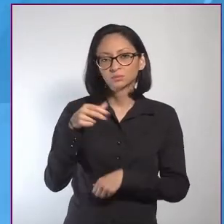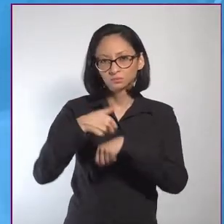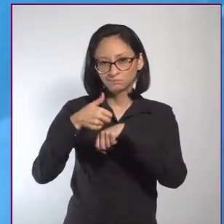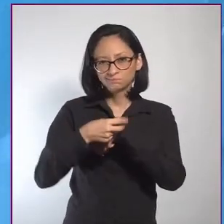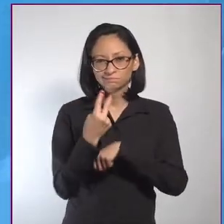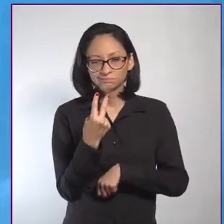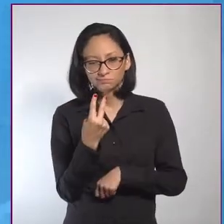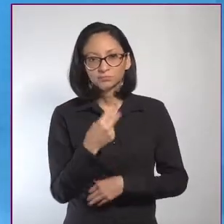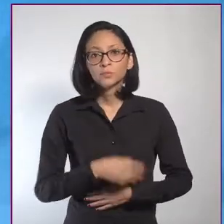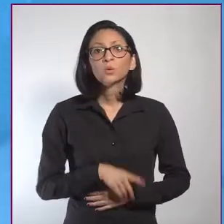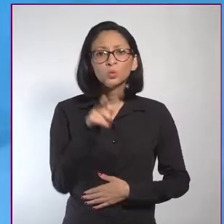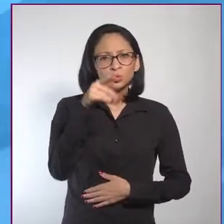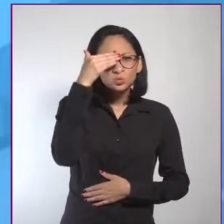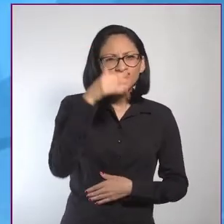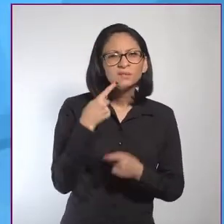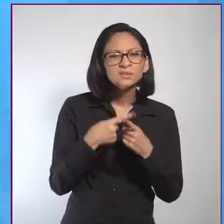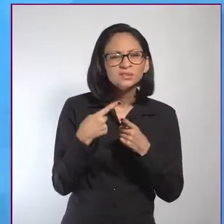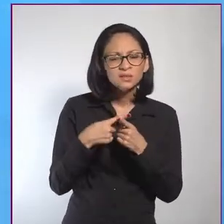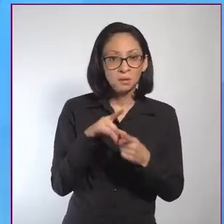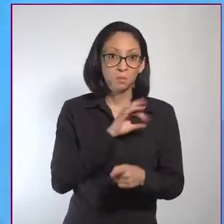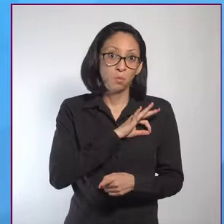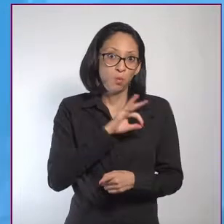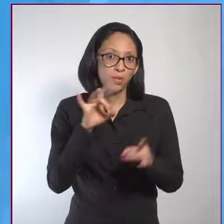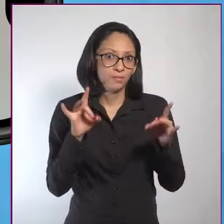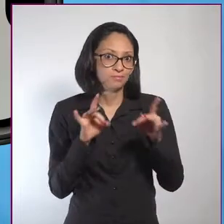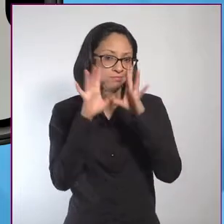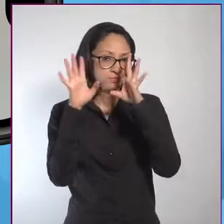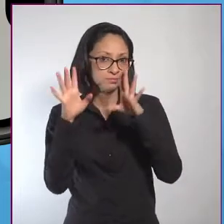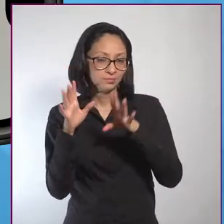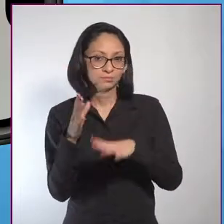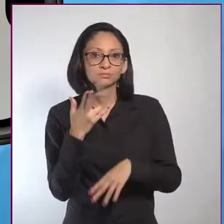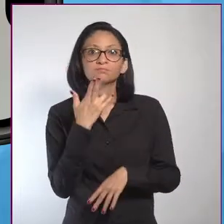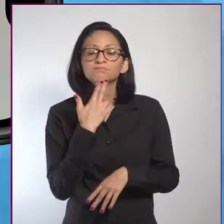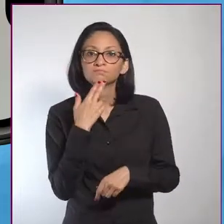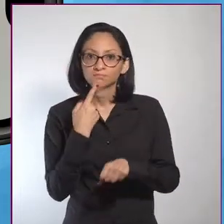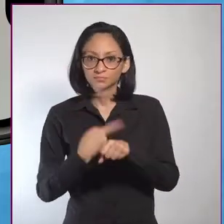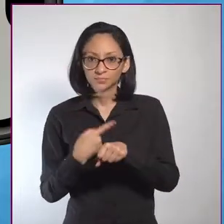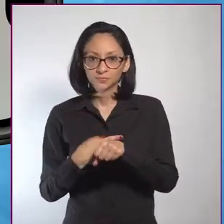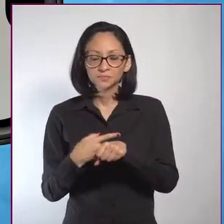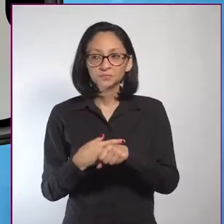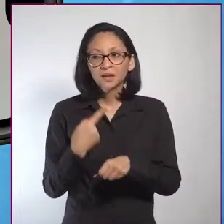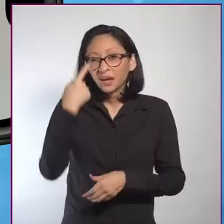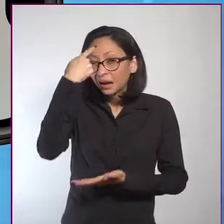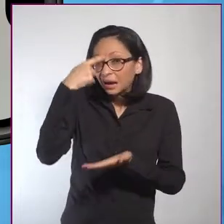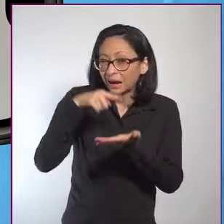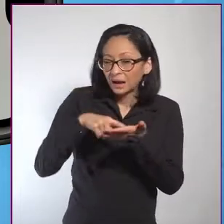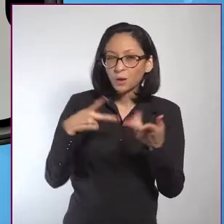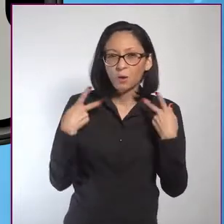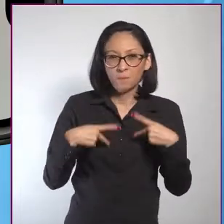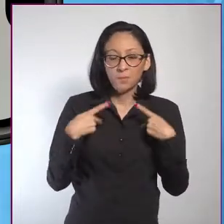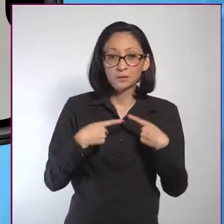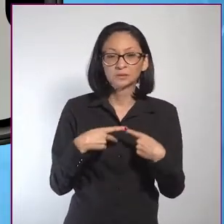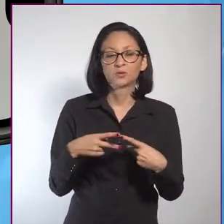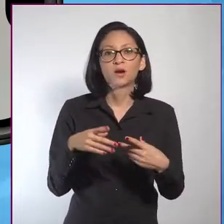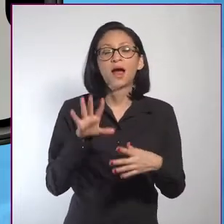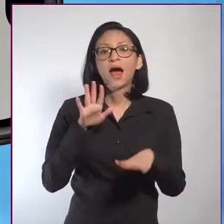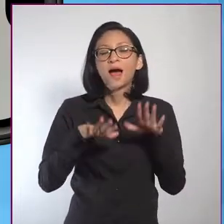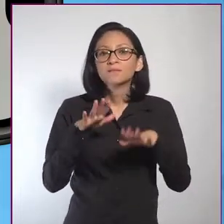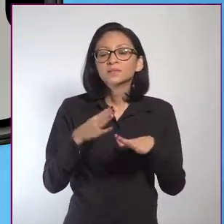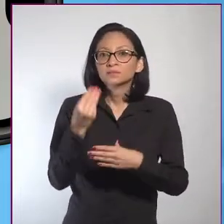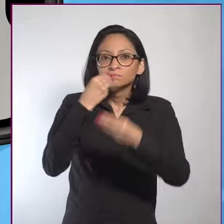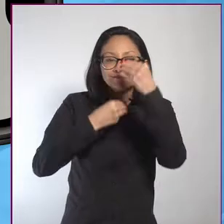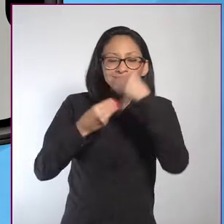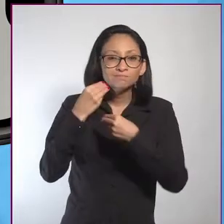quiénes están en riesgo de padecer diabetes? Supongo que las personas que consumen en altas cantidades